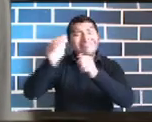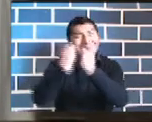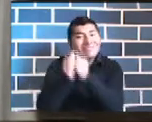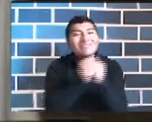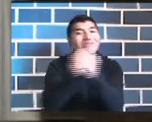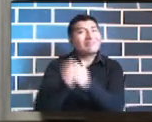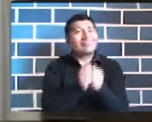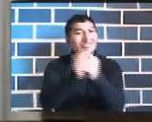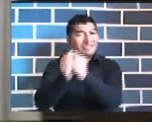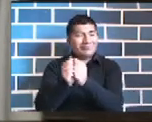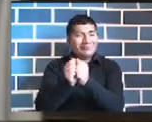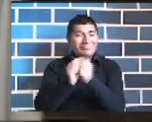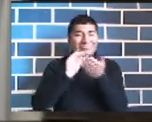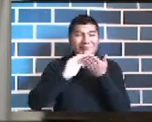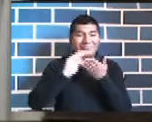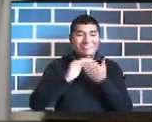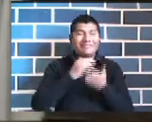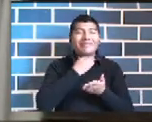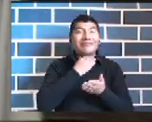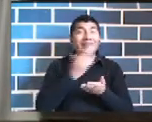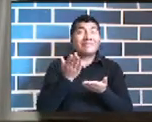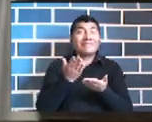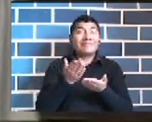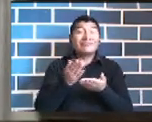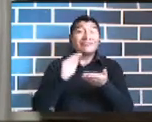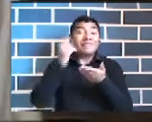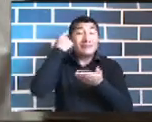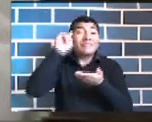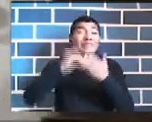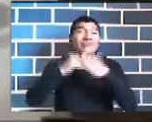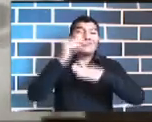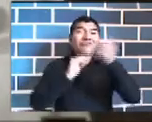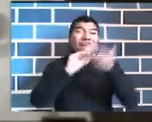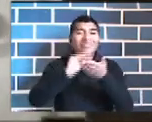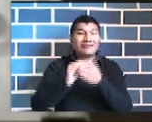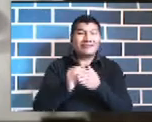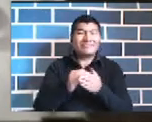unidad, para construir comunidad.